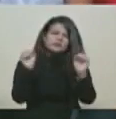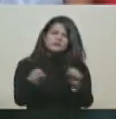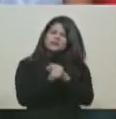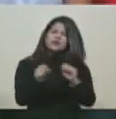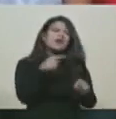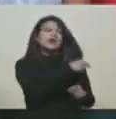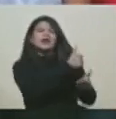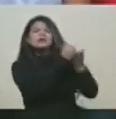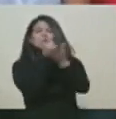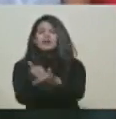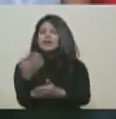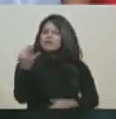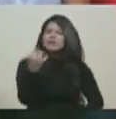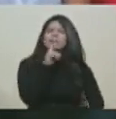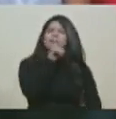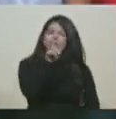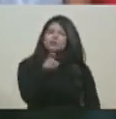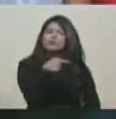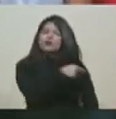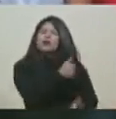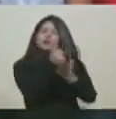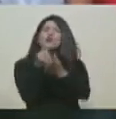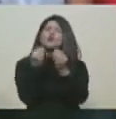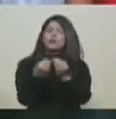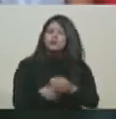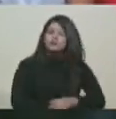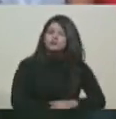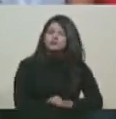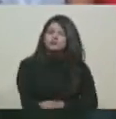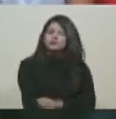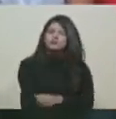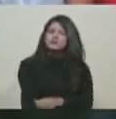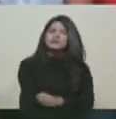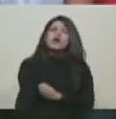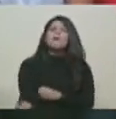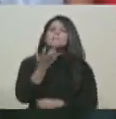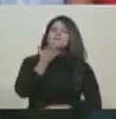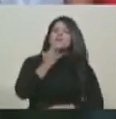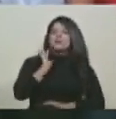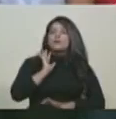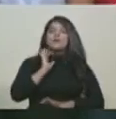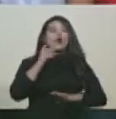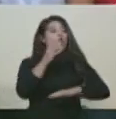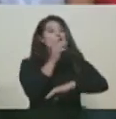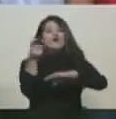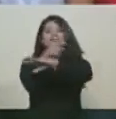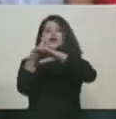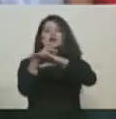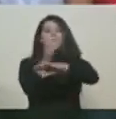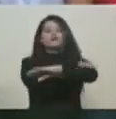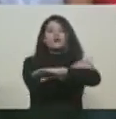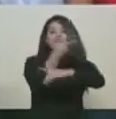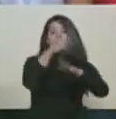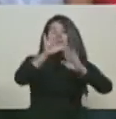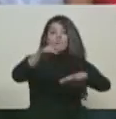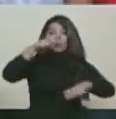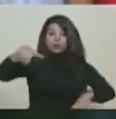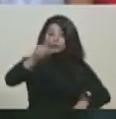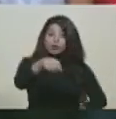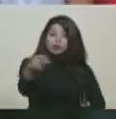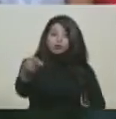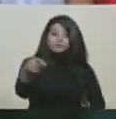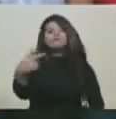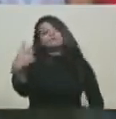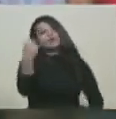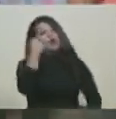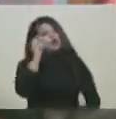¿Ayudar a qué, en verdad, camarada? ¿Metería la mano un gobierno de derecha por el pueblo? ¿Le importaría la educación